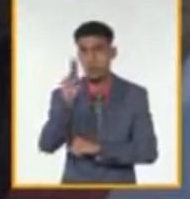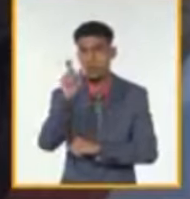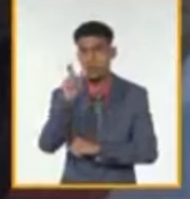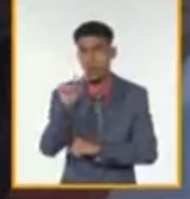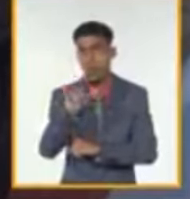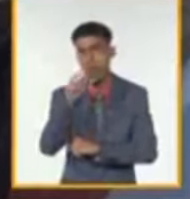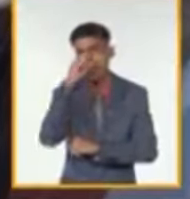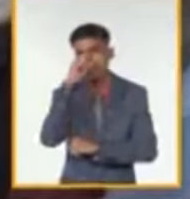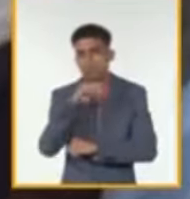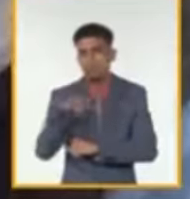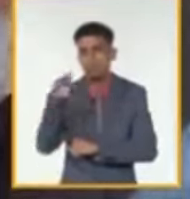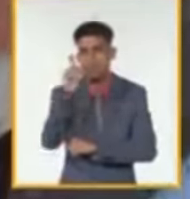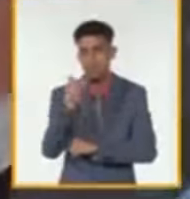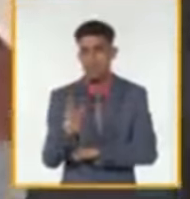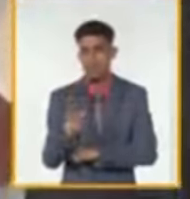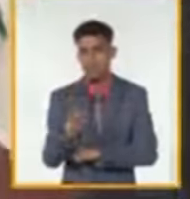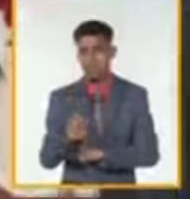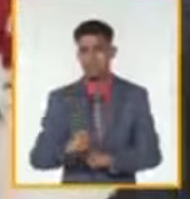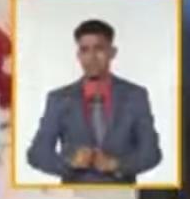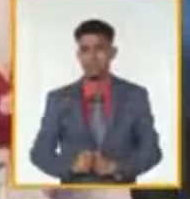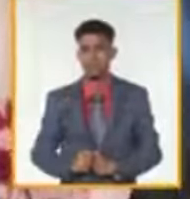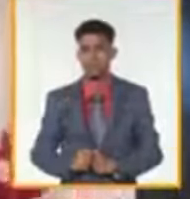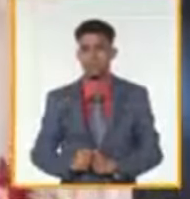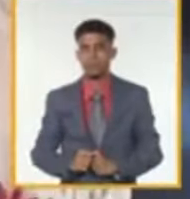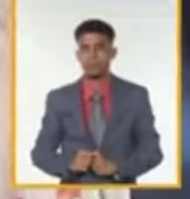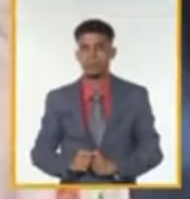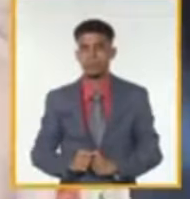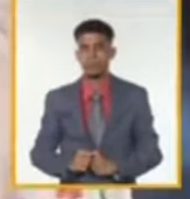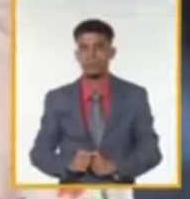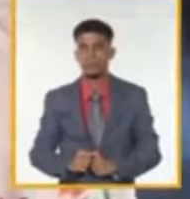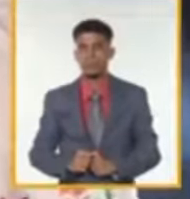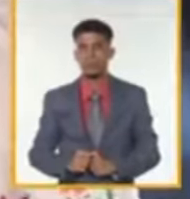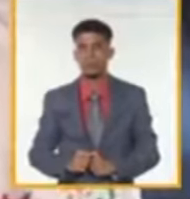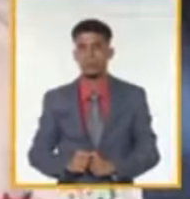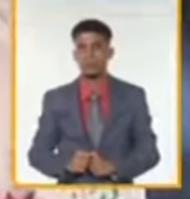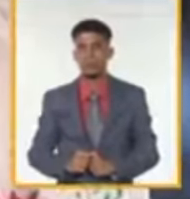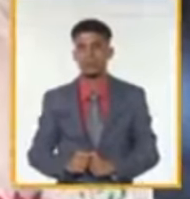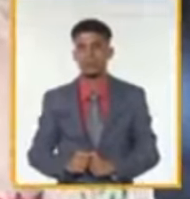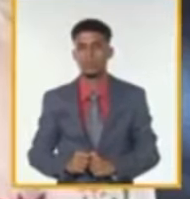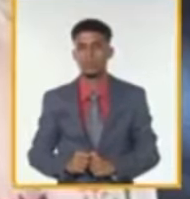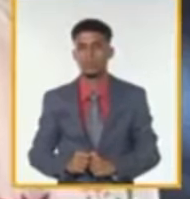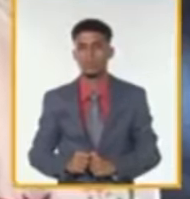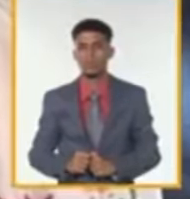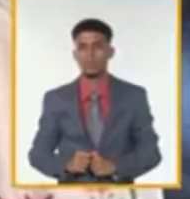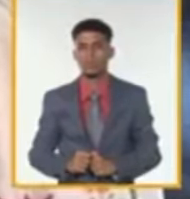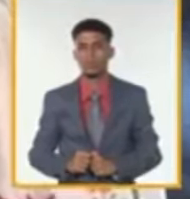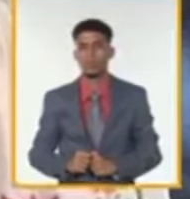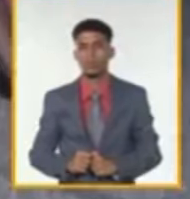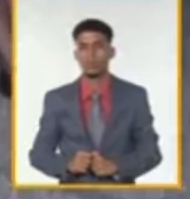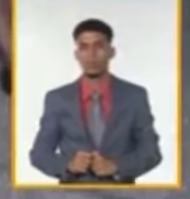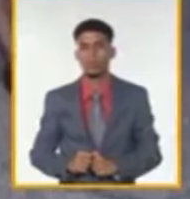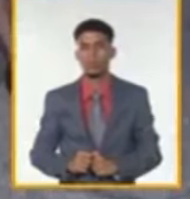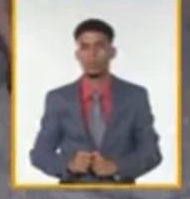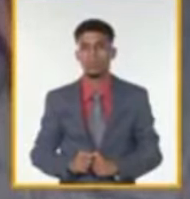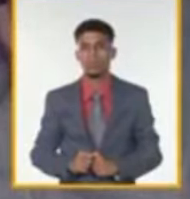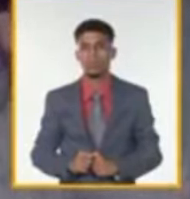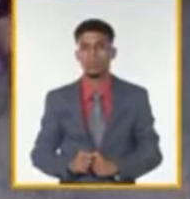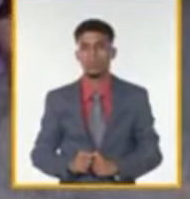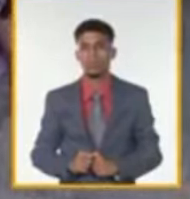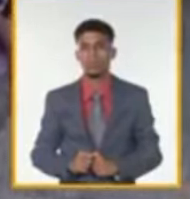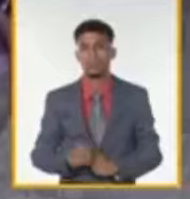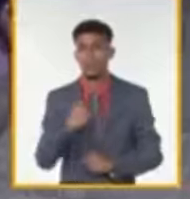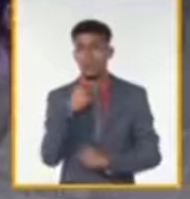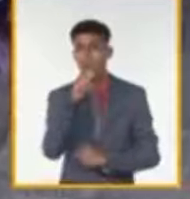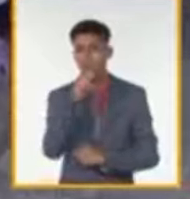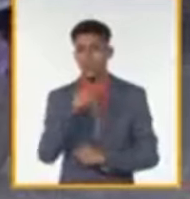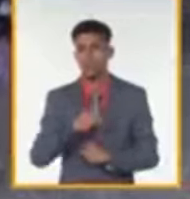en en este en este sector tan vulnerable que que es el tema de los mayores de 60 años en este caso en el caso de la